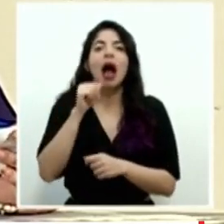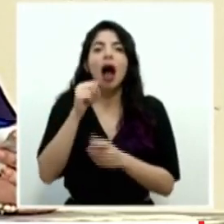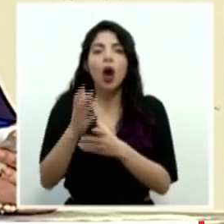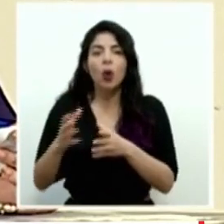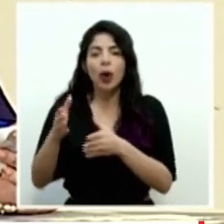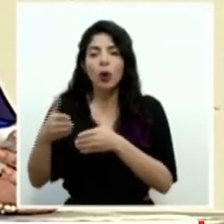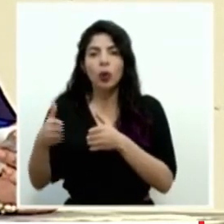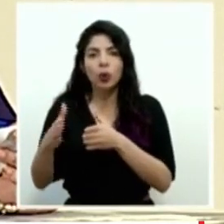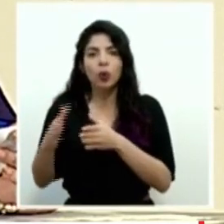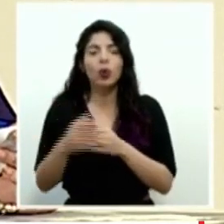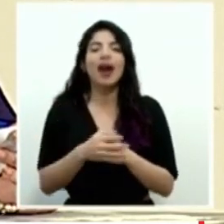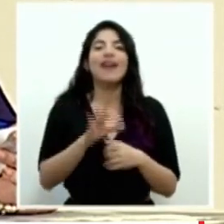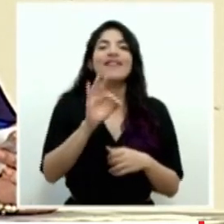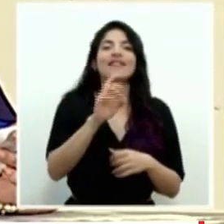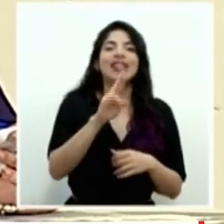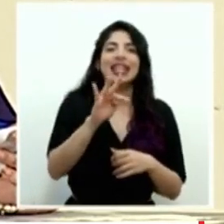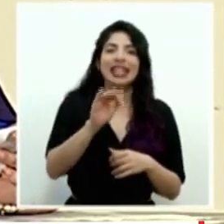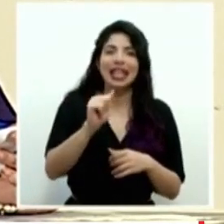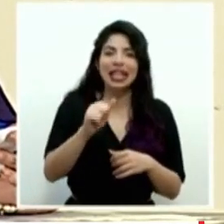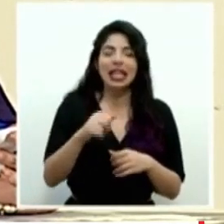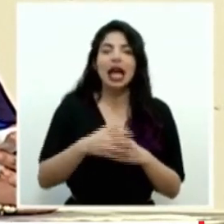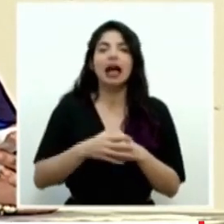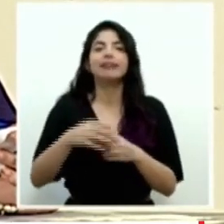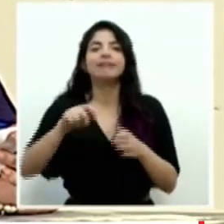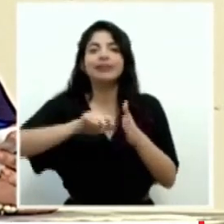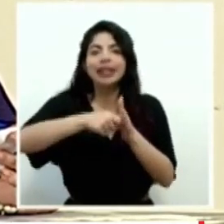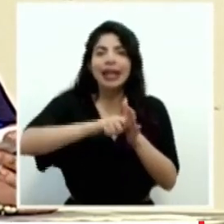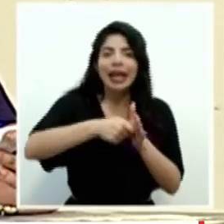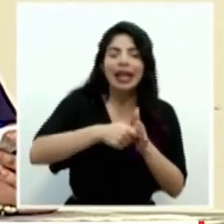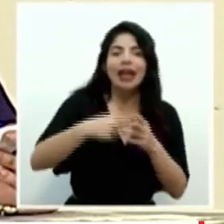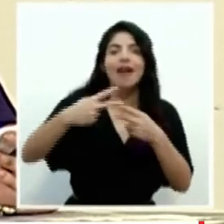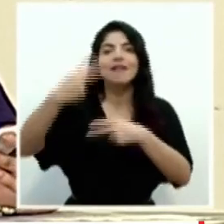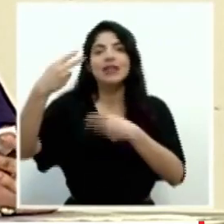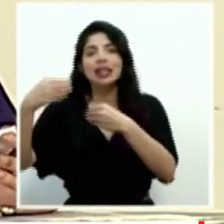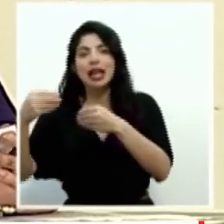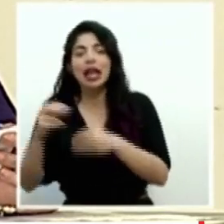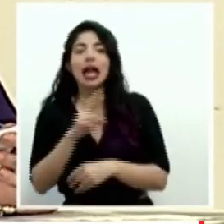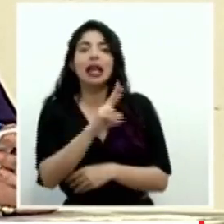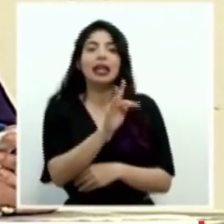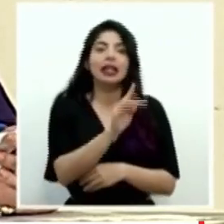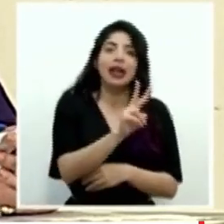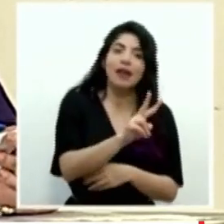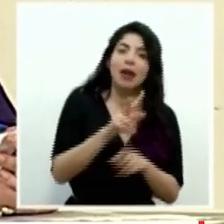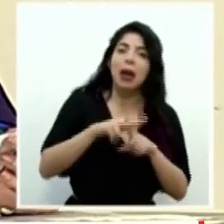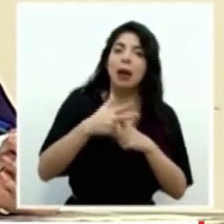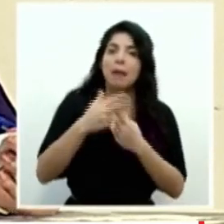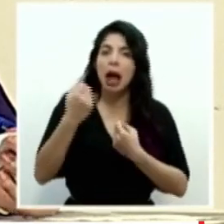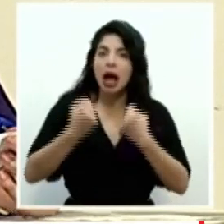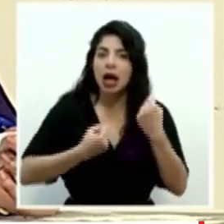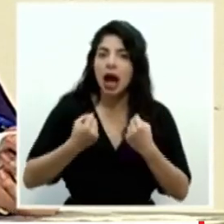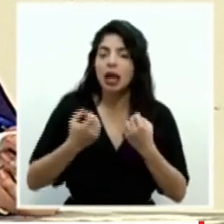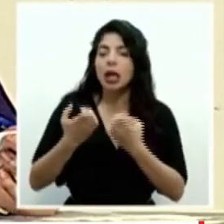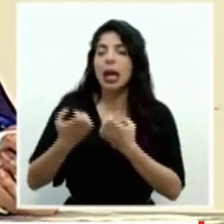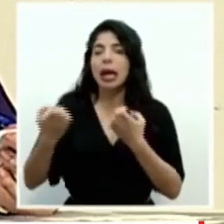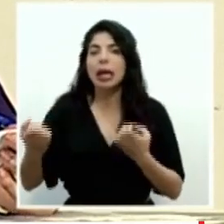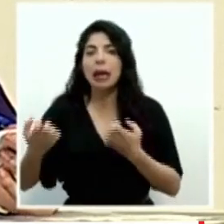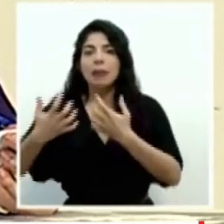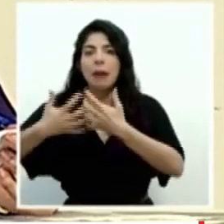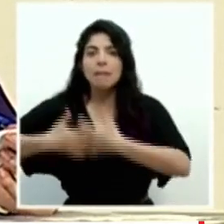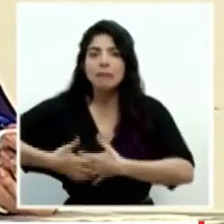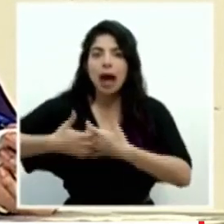lavanderías, ferreterías, cerrajerías, vidrieras, Riteve, reparación de automotores, equipo y